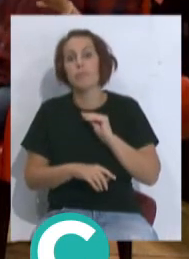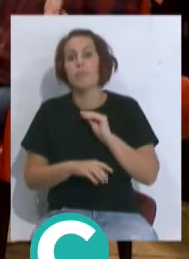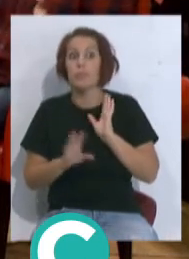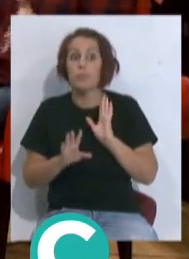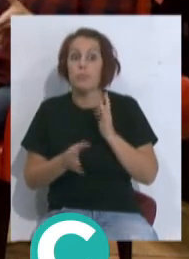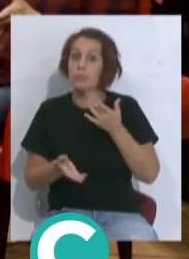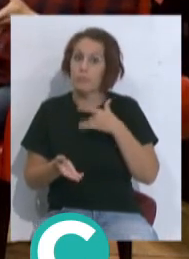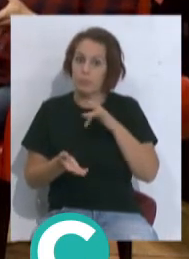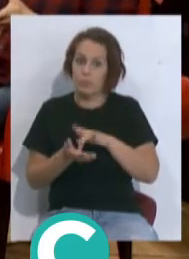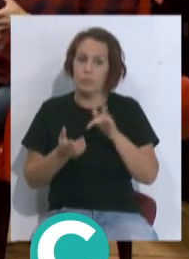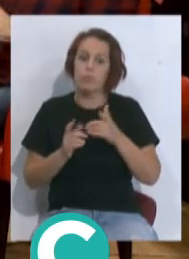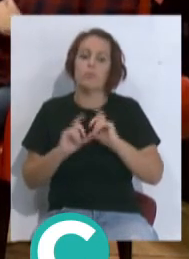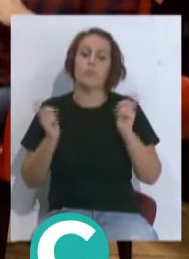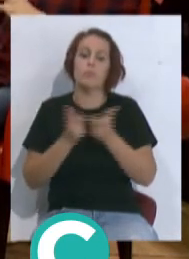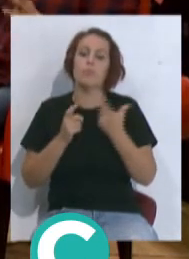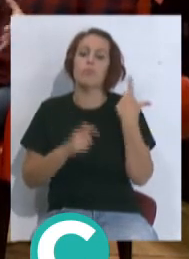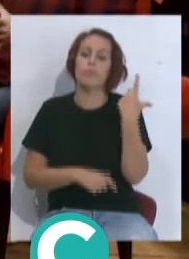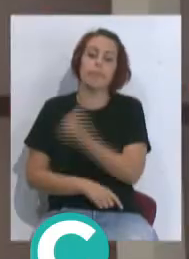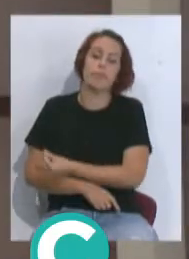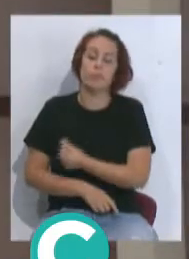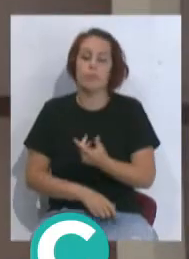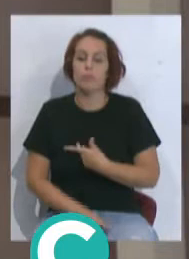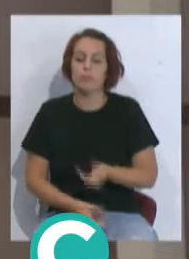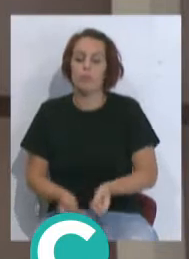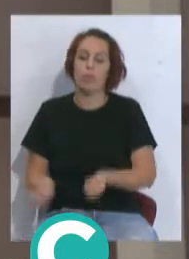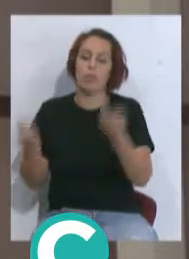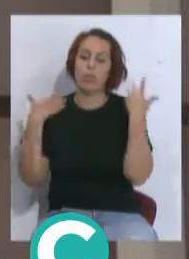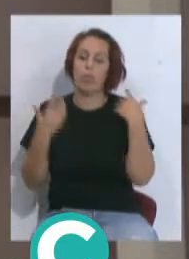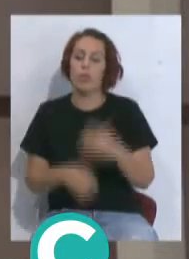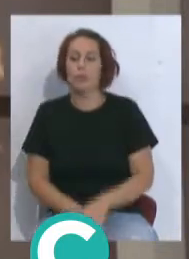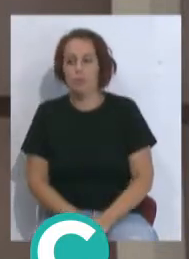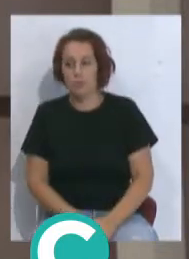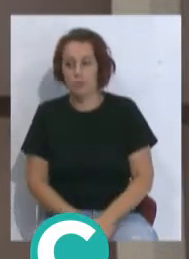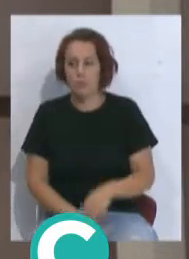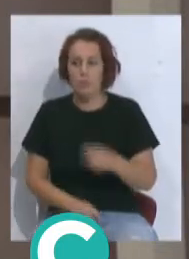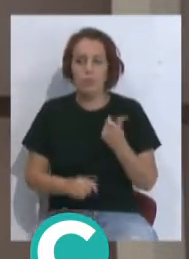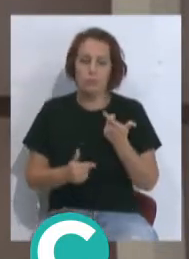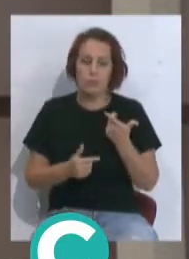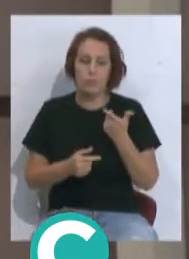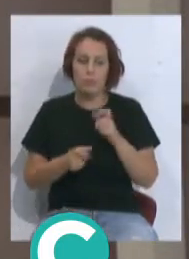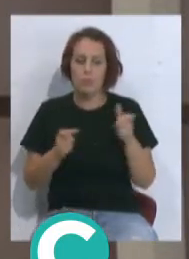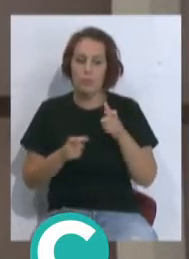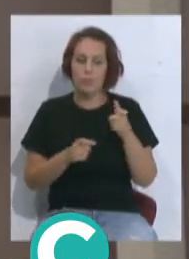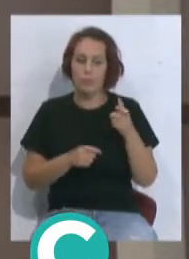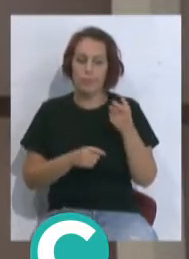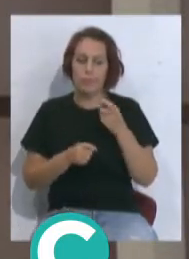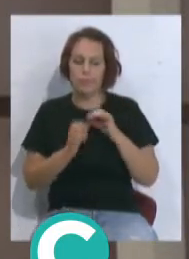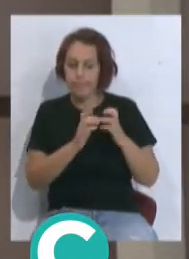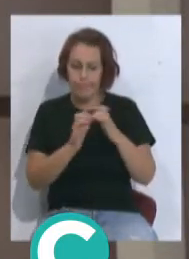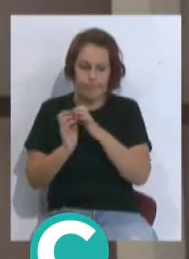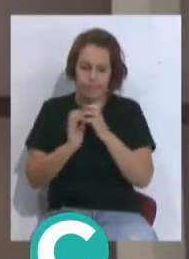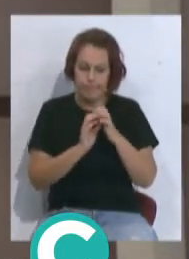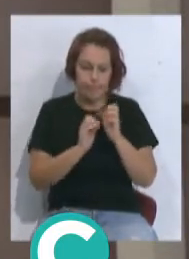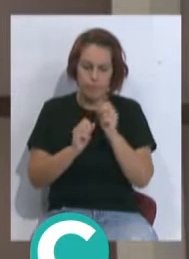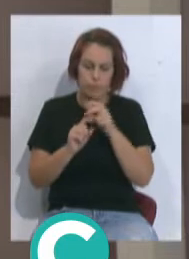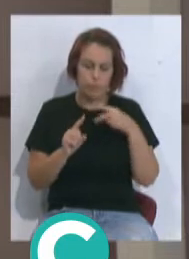cuando salió del baluarte ya todo ya fue como que empezó más gente a meter opinión, como es normal, y a verlo desde